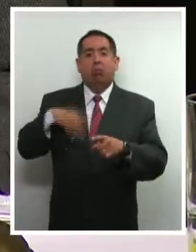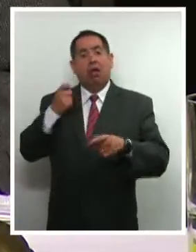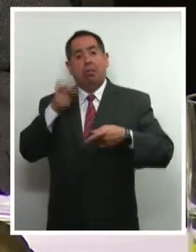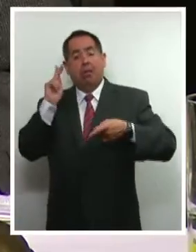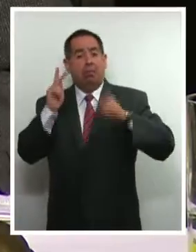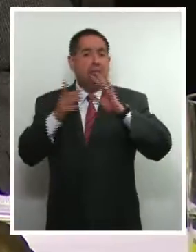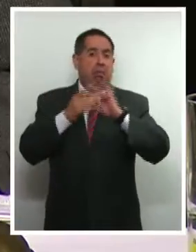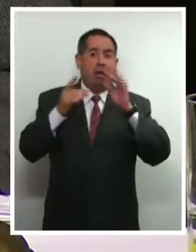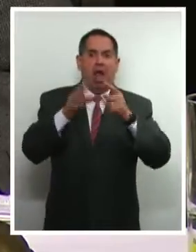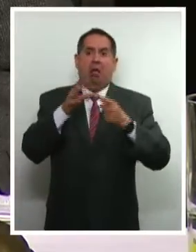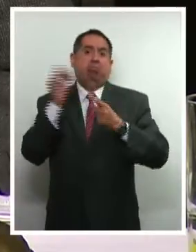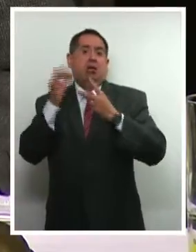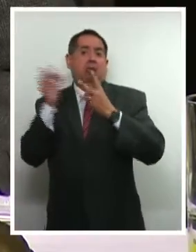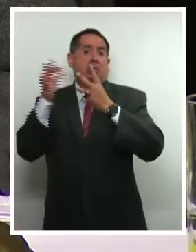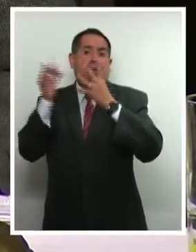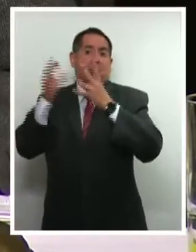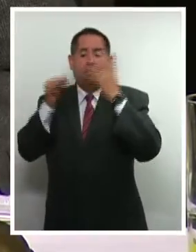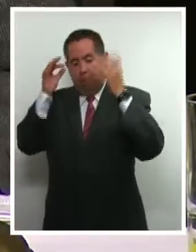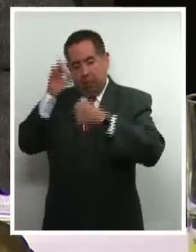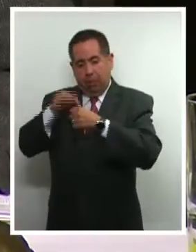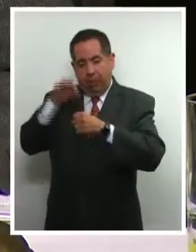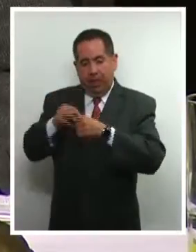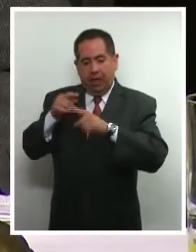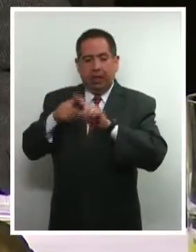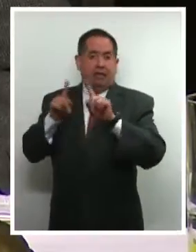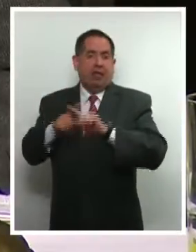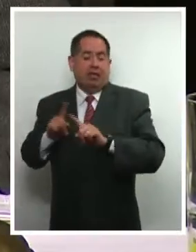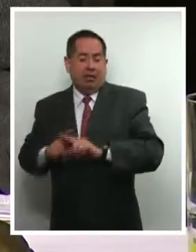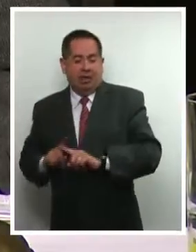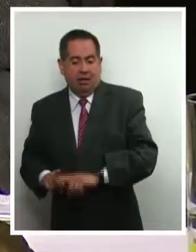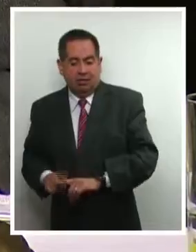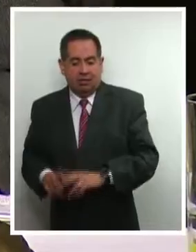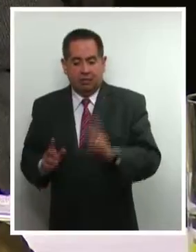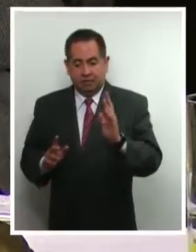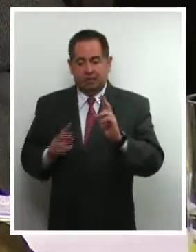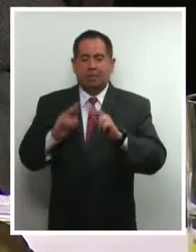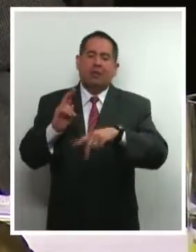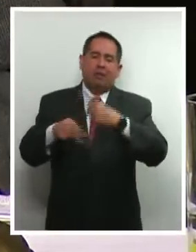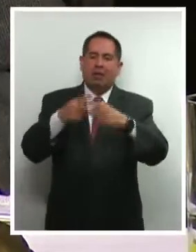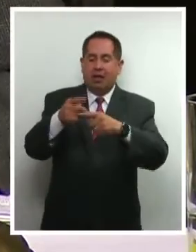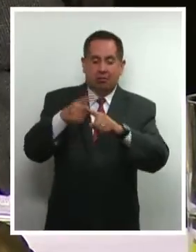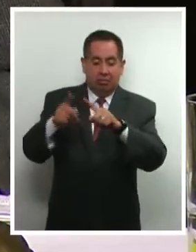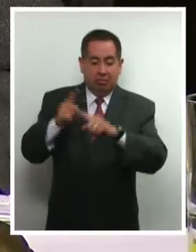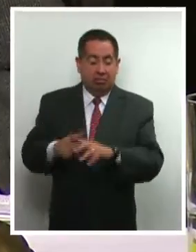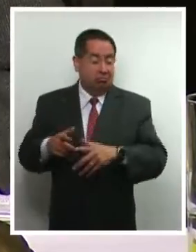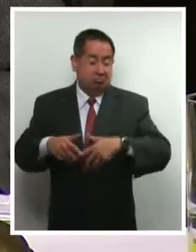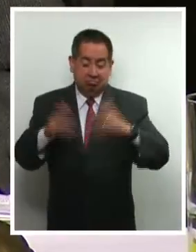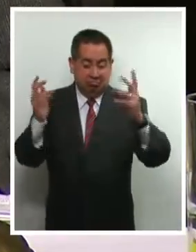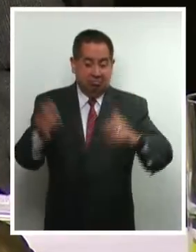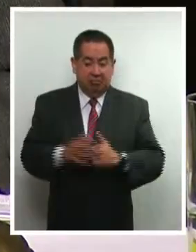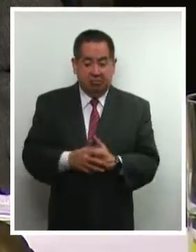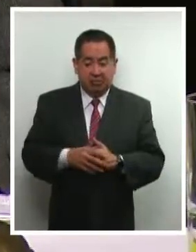hacer reservas para votaciones diferenciadas que van a llevar a que discutamos